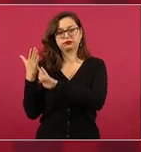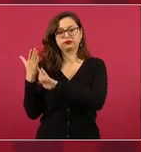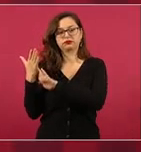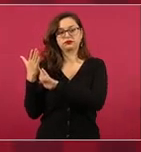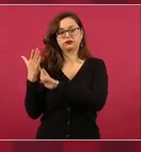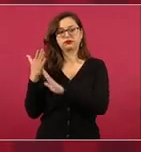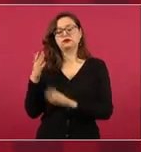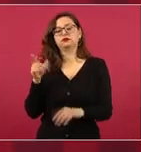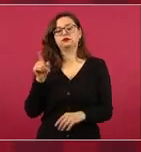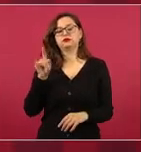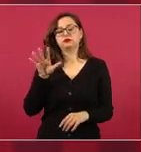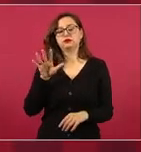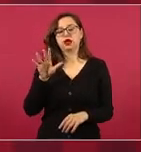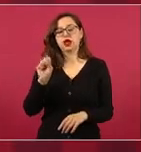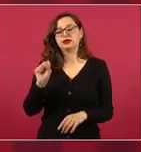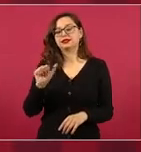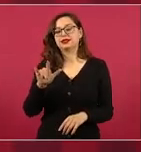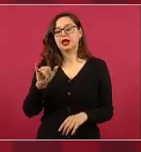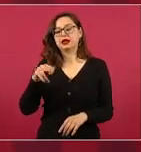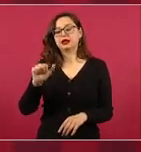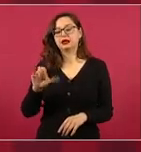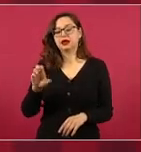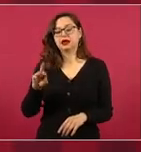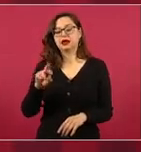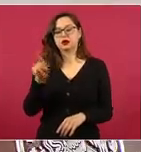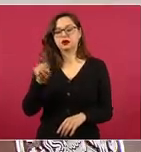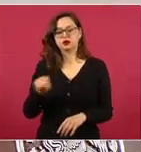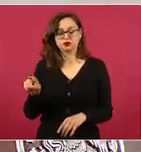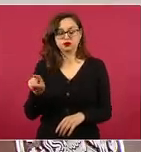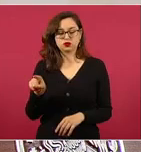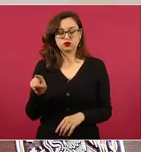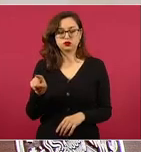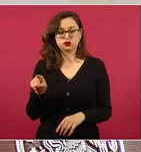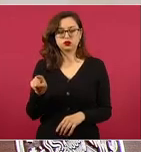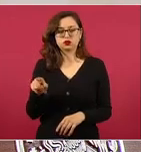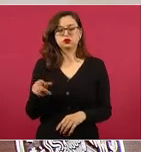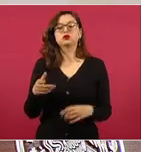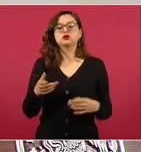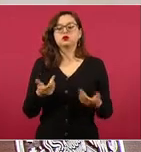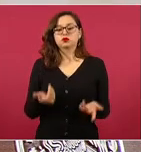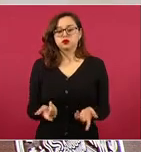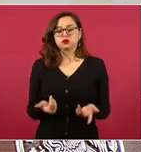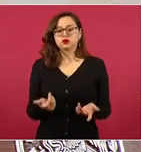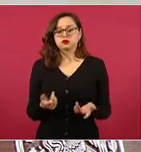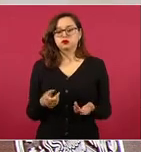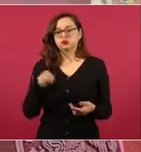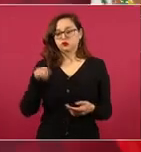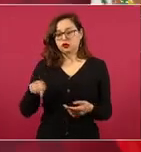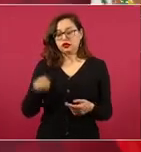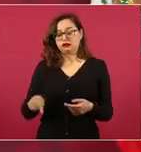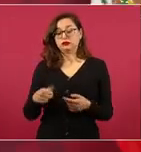en Salina Cruz. Esto es para llevar gas a Asia.